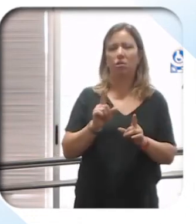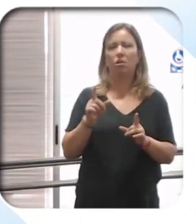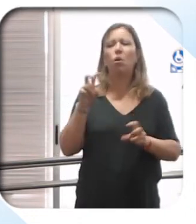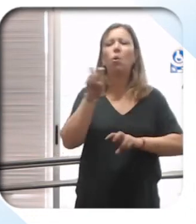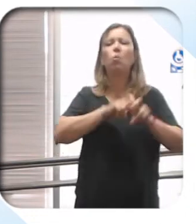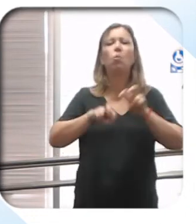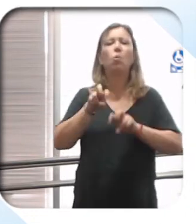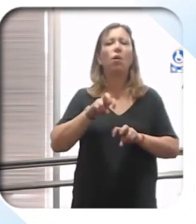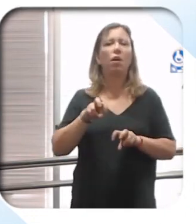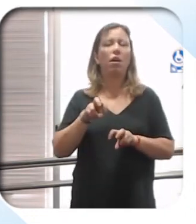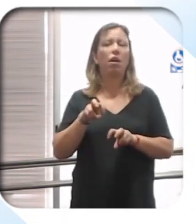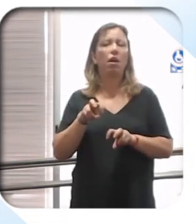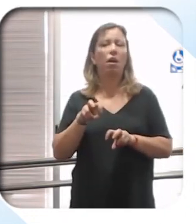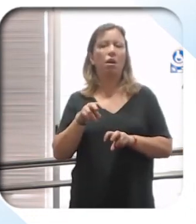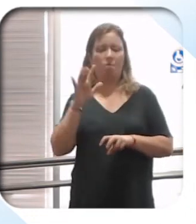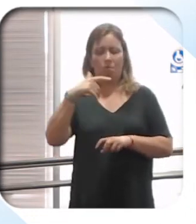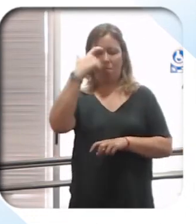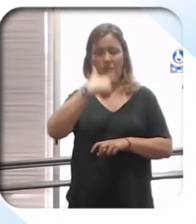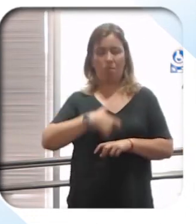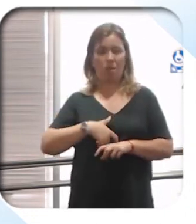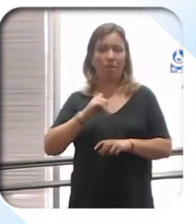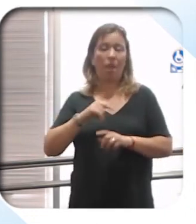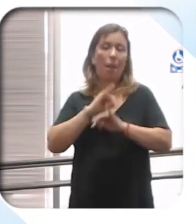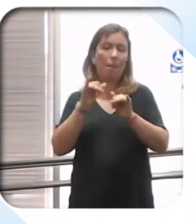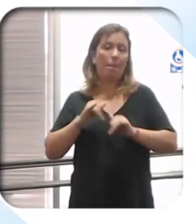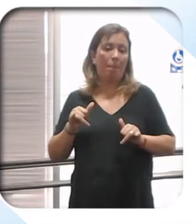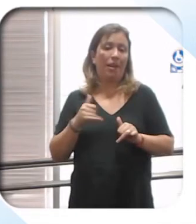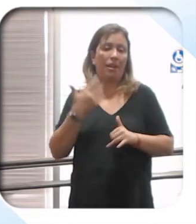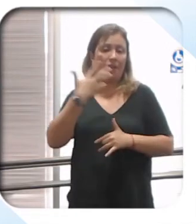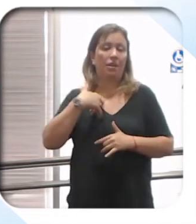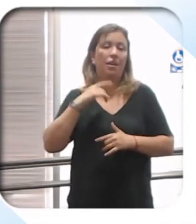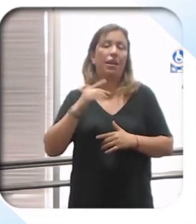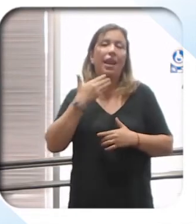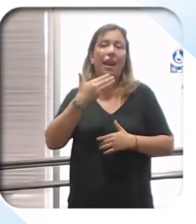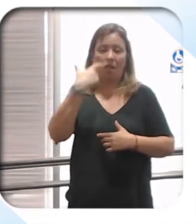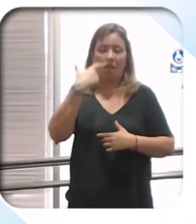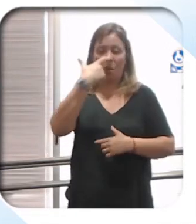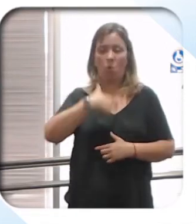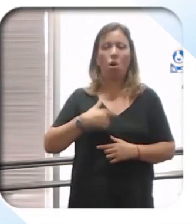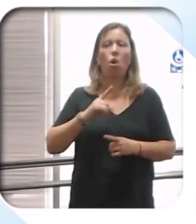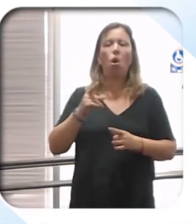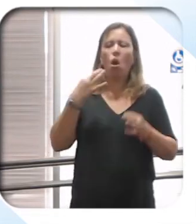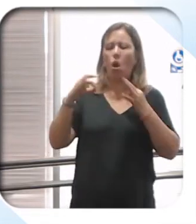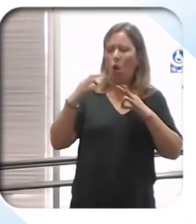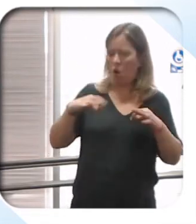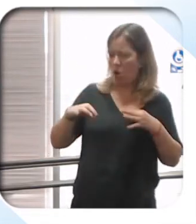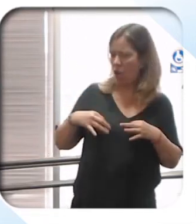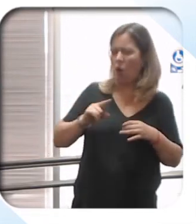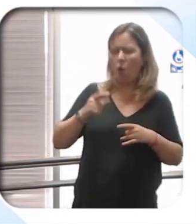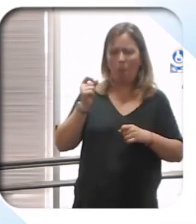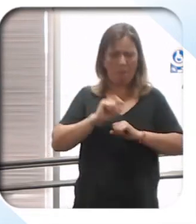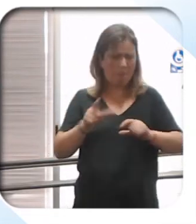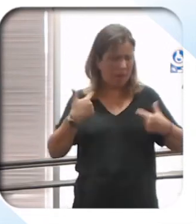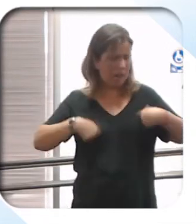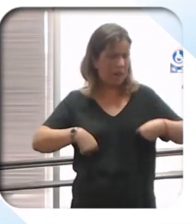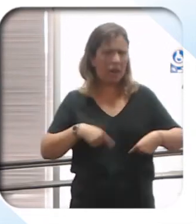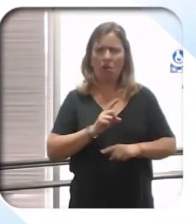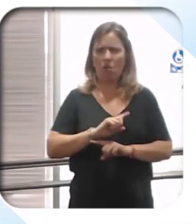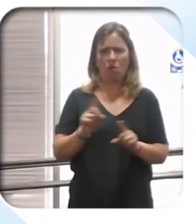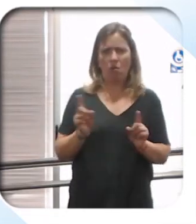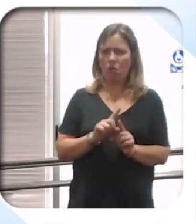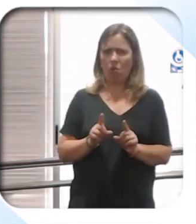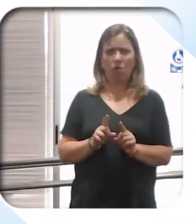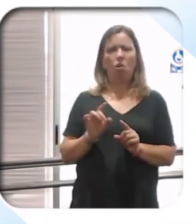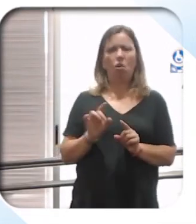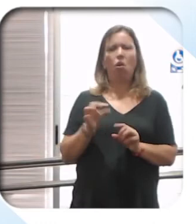que es la búsqueda de mi propio cuerpo, del placer a través de mi propio cuerpo, sin mirar correcciones, sin mirar defectos,